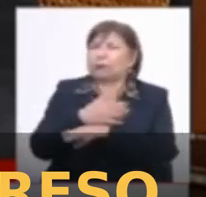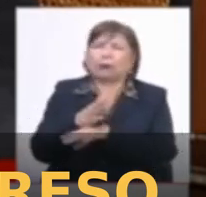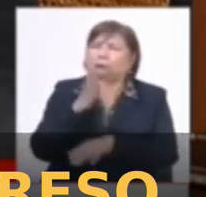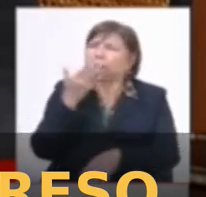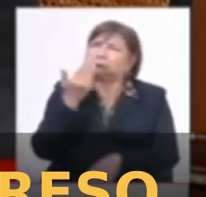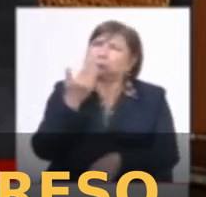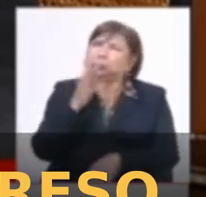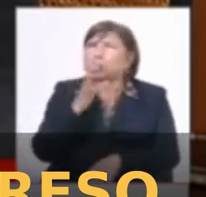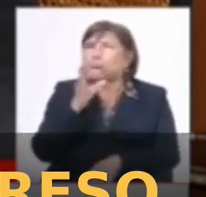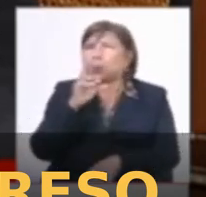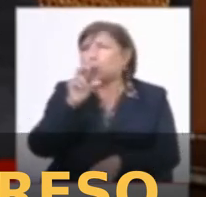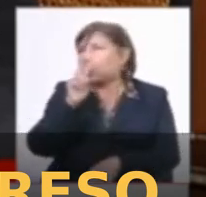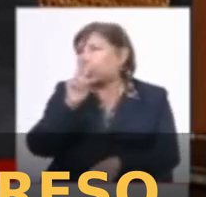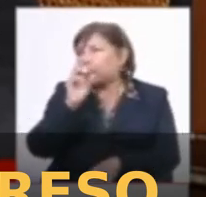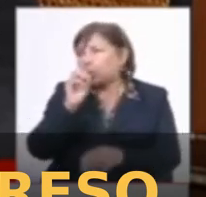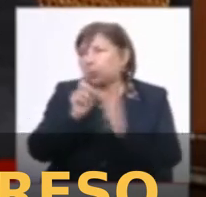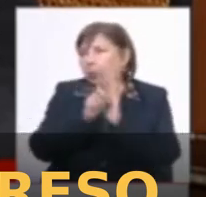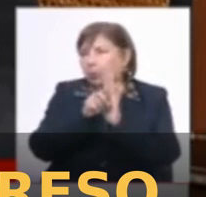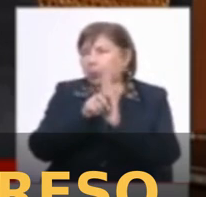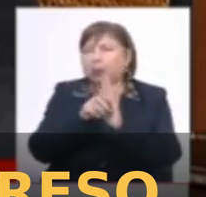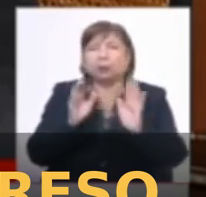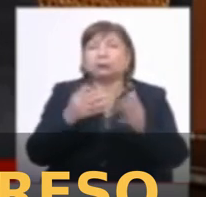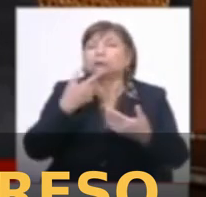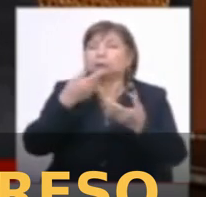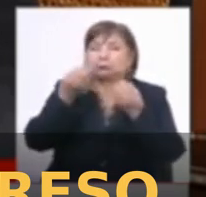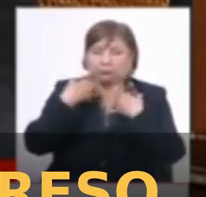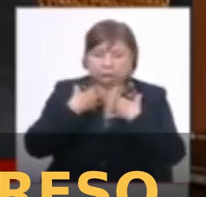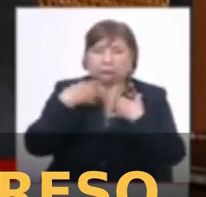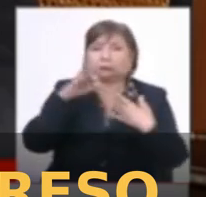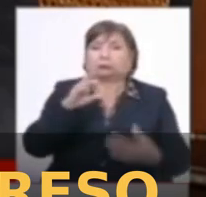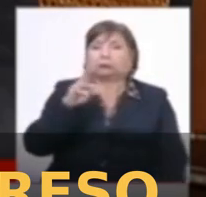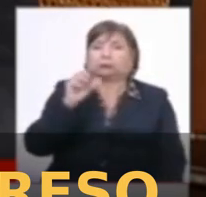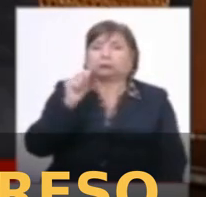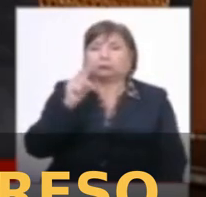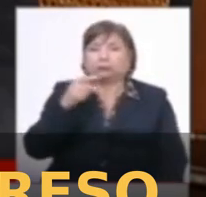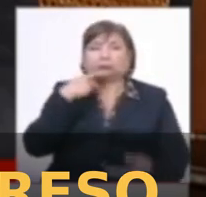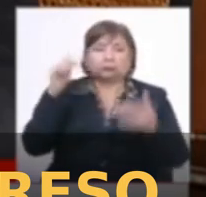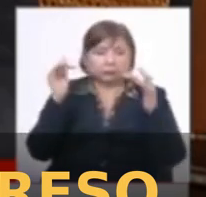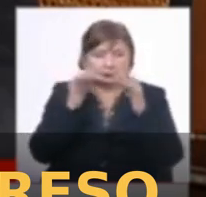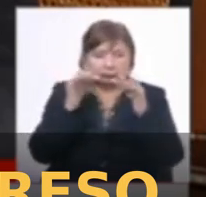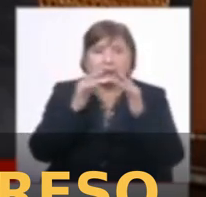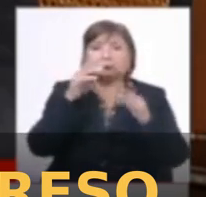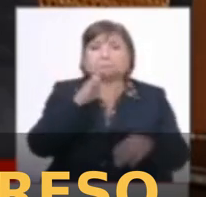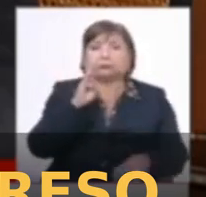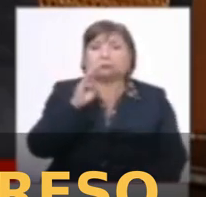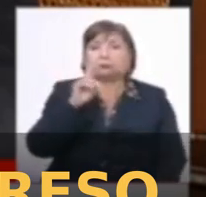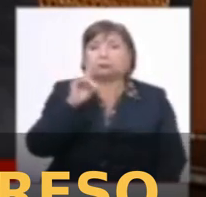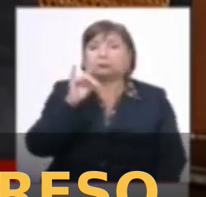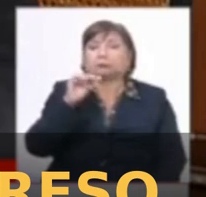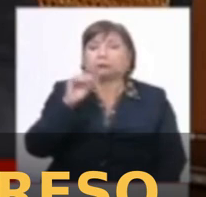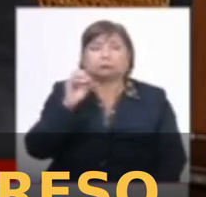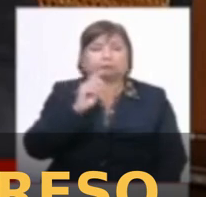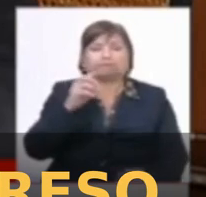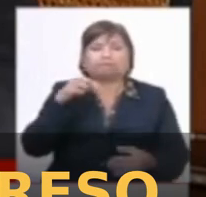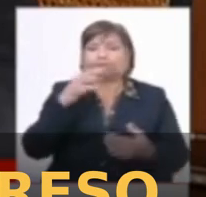20 minutos que me hicieron esperar, luego me manifestó Fray que ya el presidente se iba a comunicar con Bruno Pacheco porque en este momento no